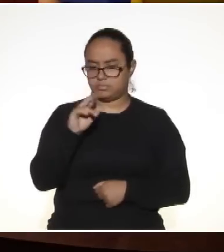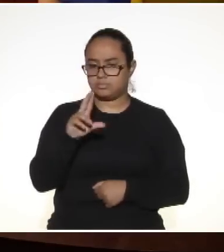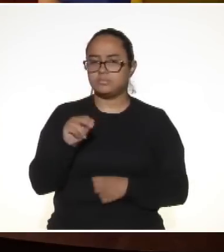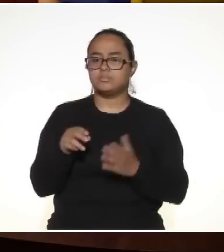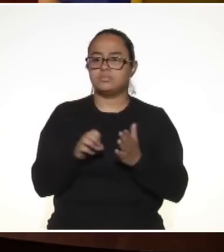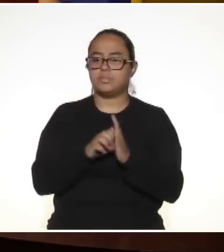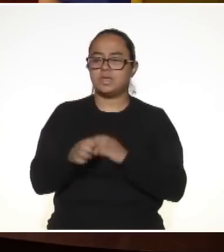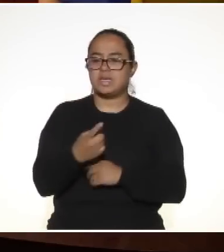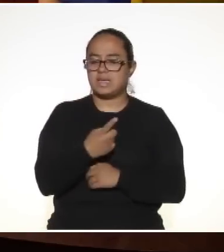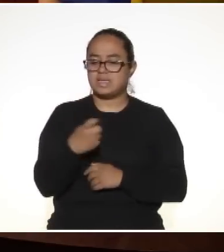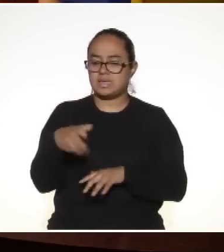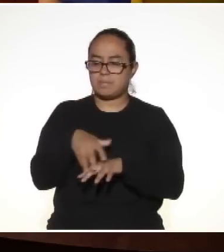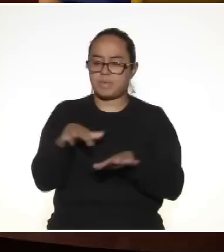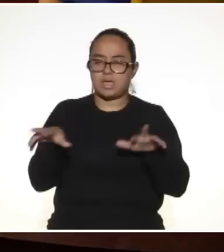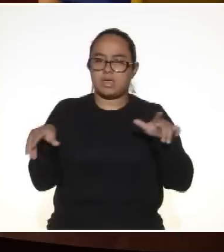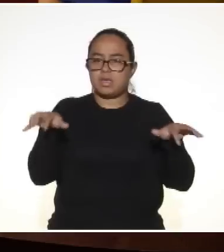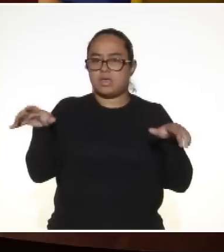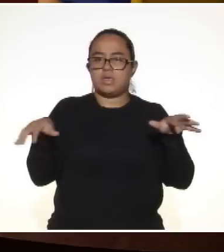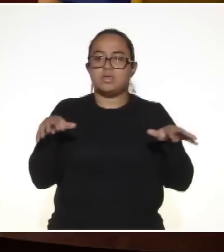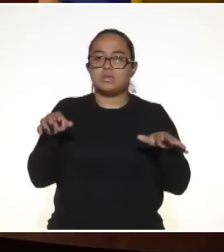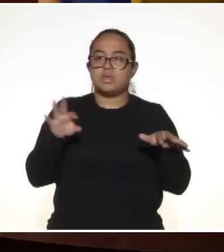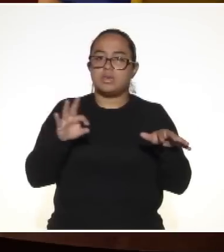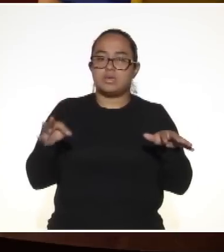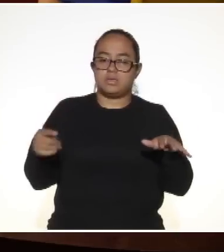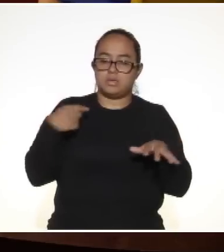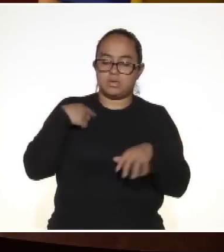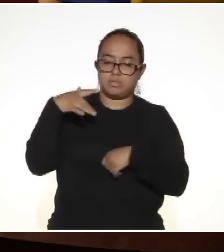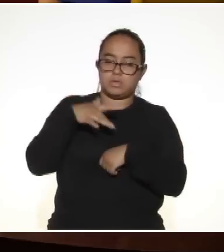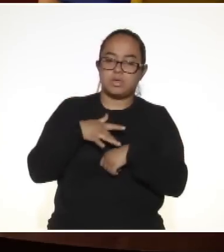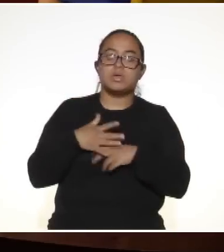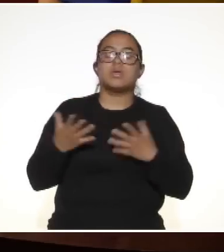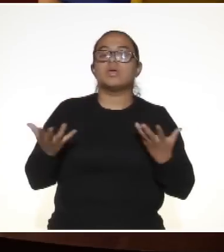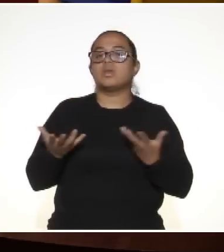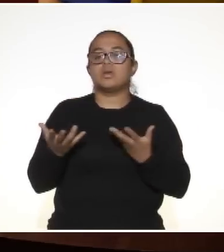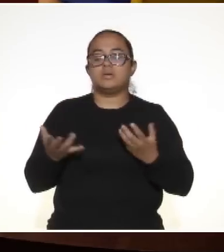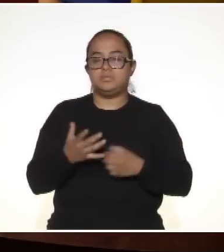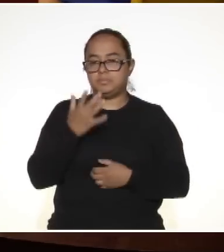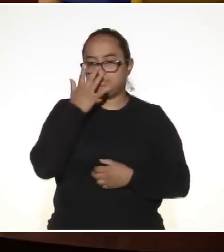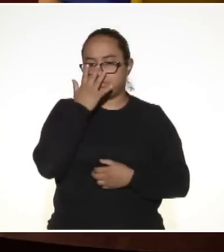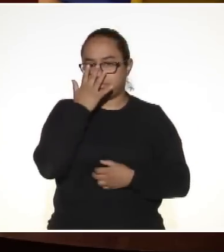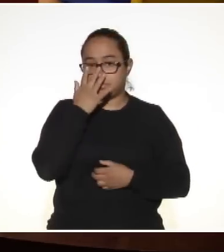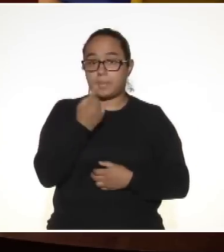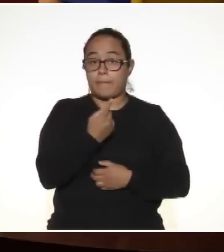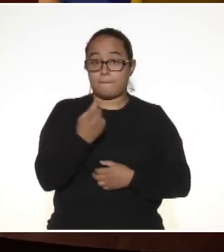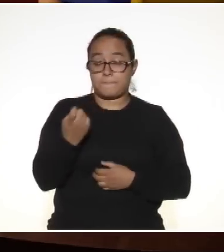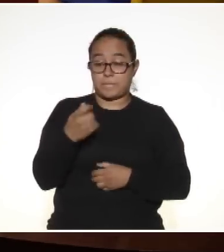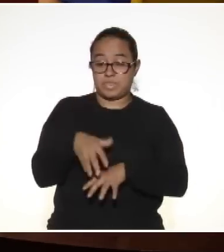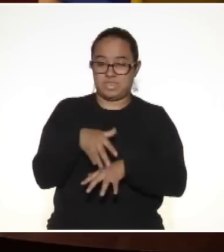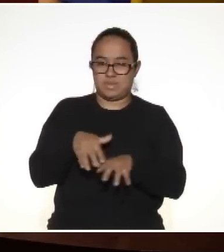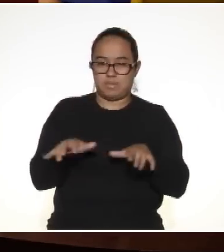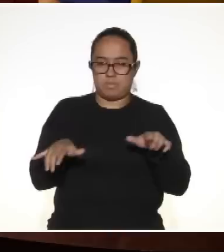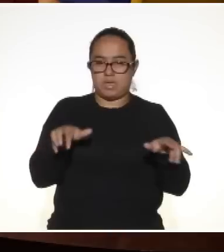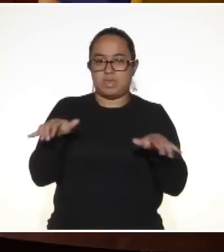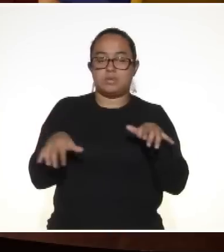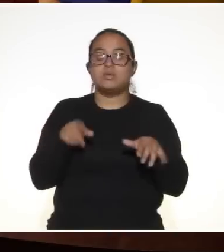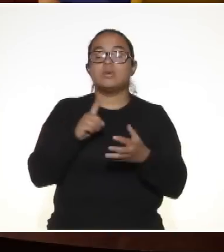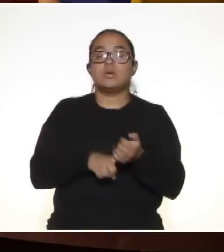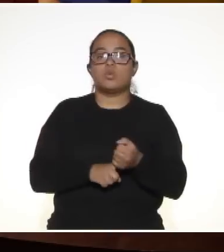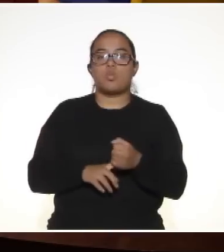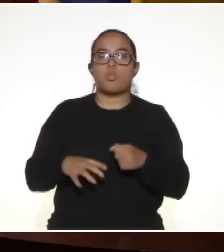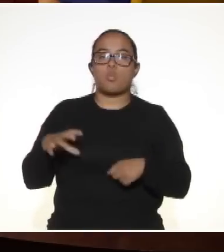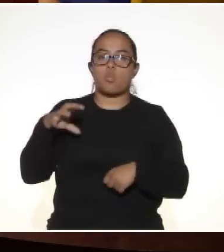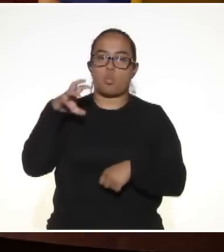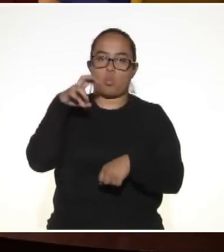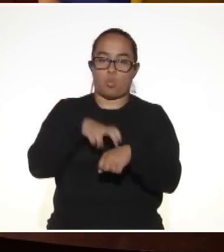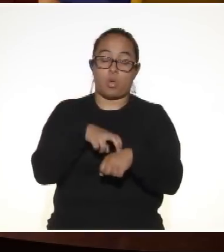los ciempiés, qué hacer si un ciempiés nos quema. Lo mismo. Bueno, el ciempiés muerde. El ciempiés muerde. Hay